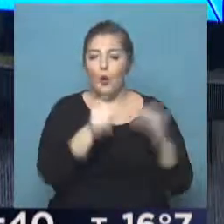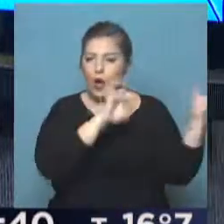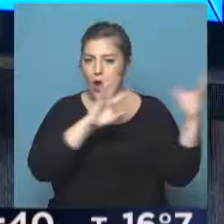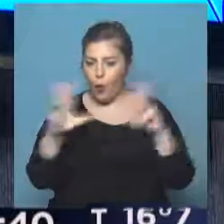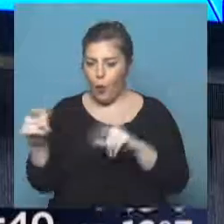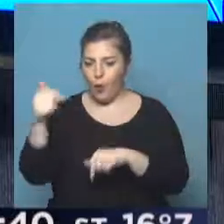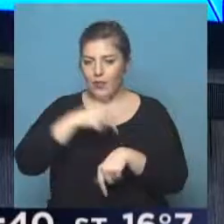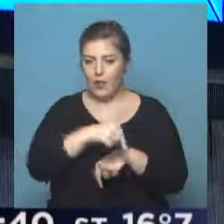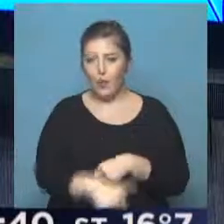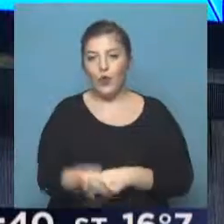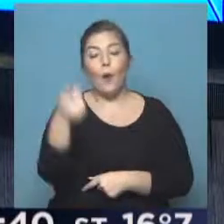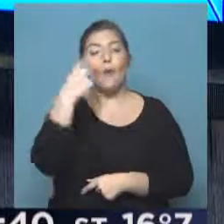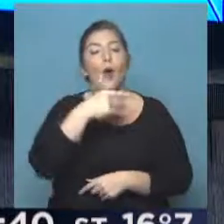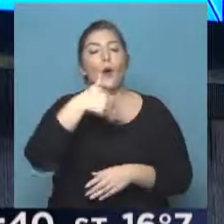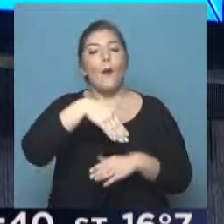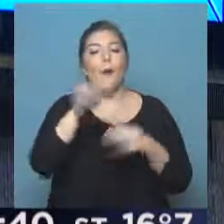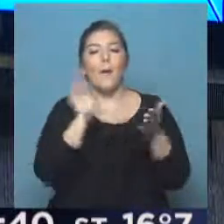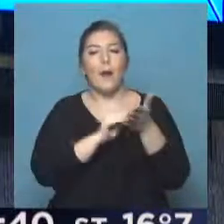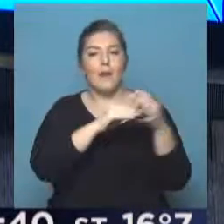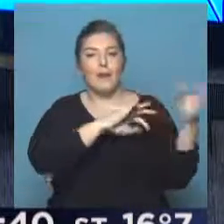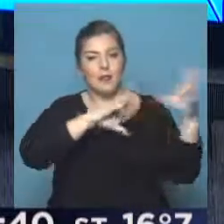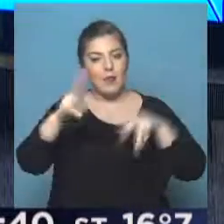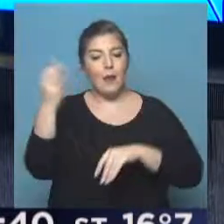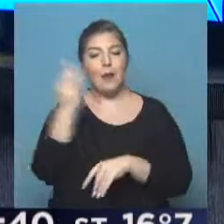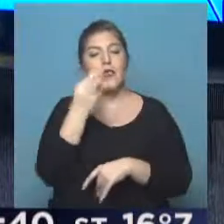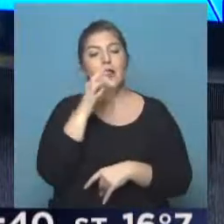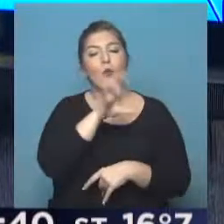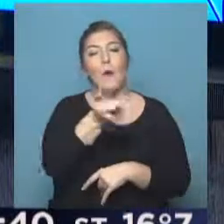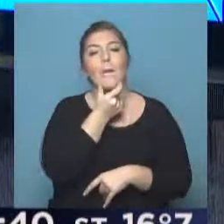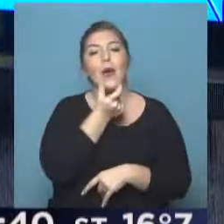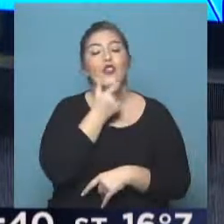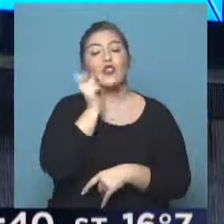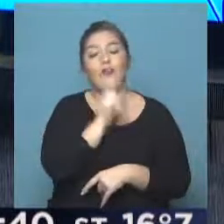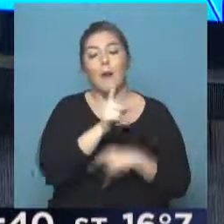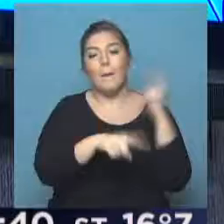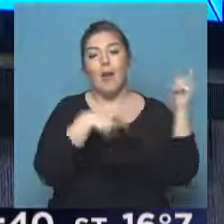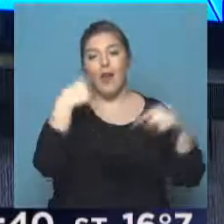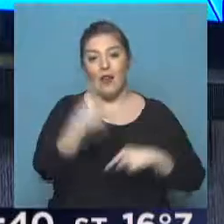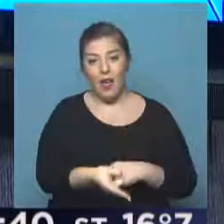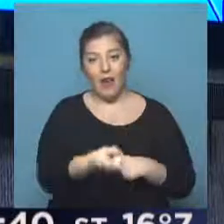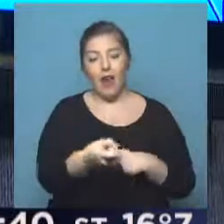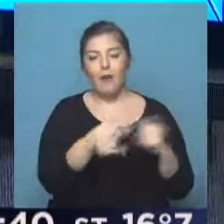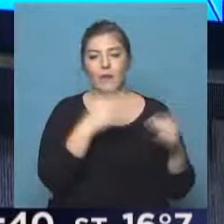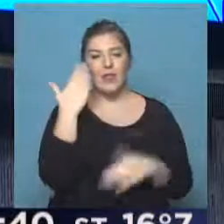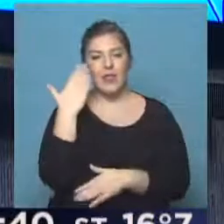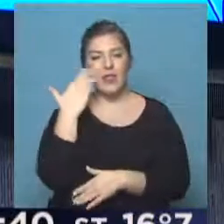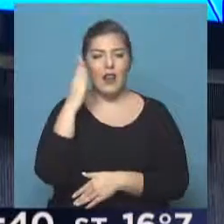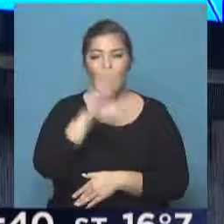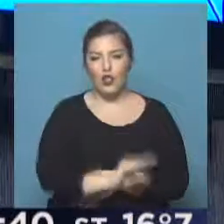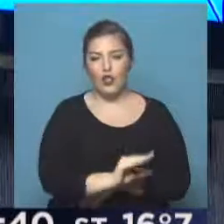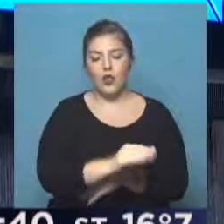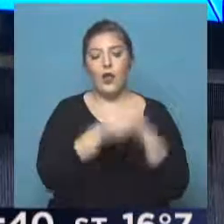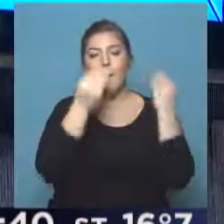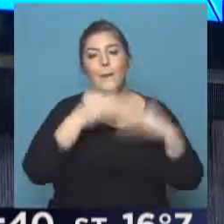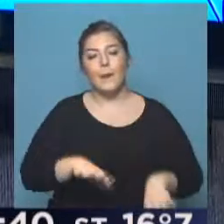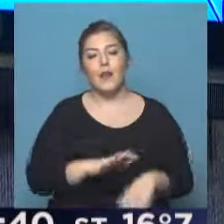este momento, pero va a ir aumentando especialmente en la provincia de Mendoza, donde ya para mañana, más bien a la tarde, a la noche,